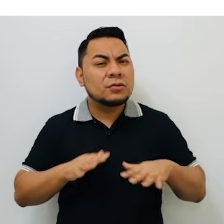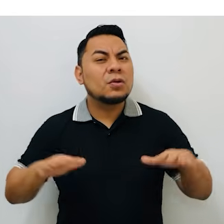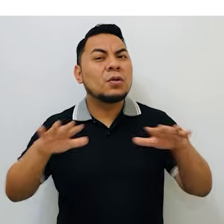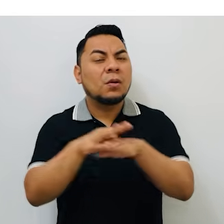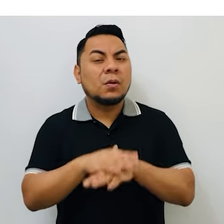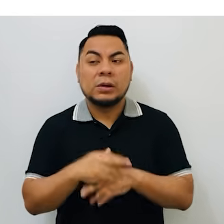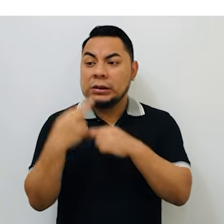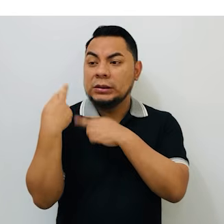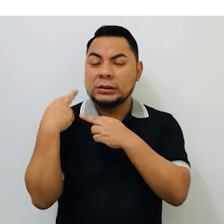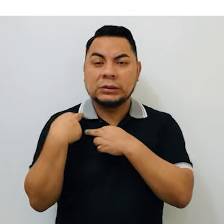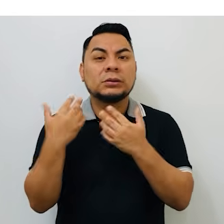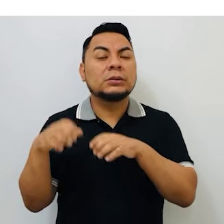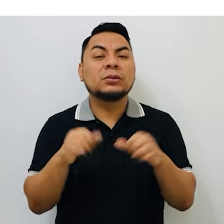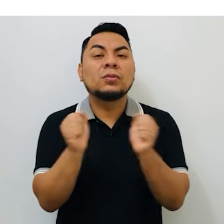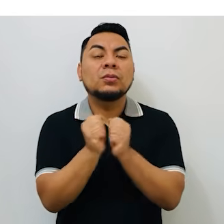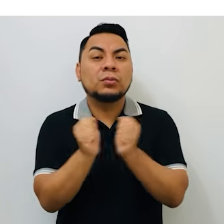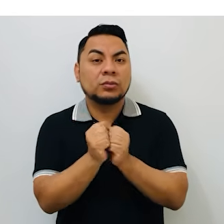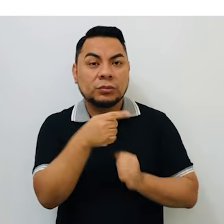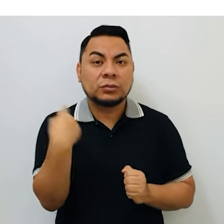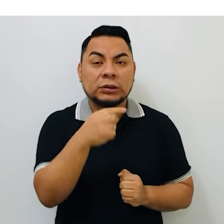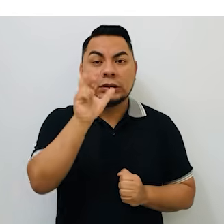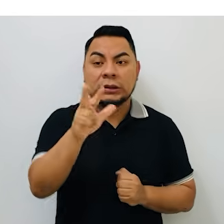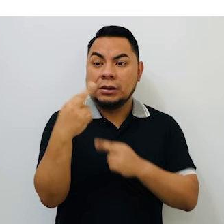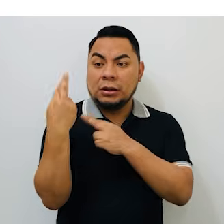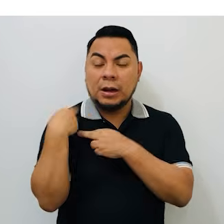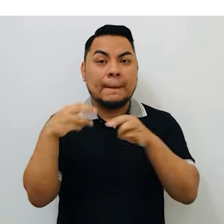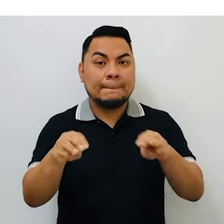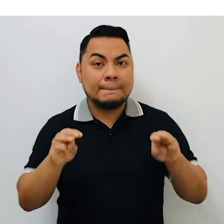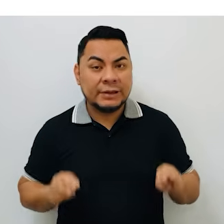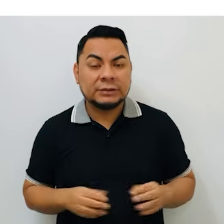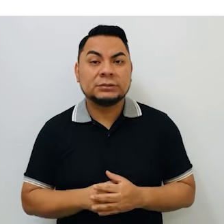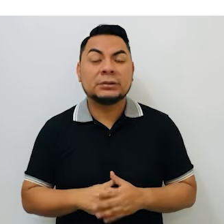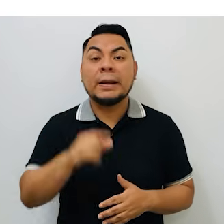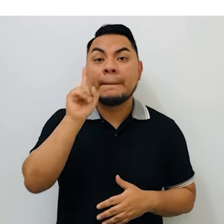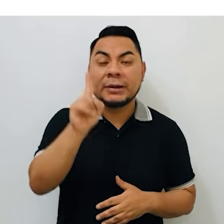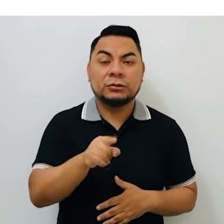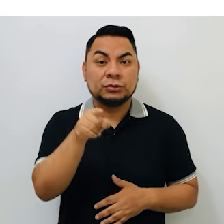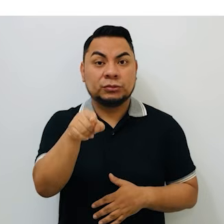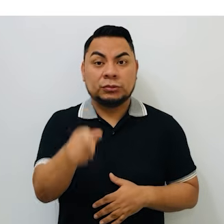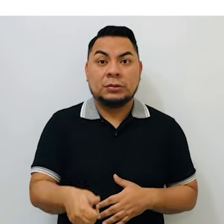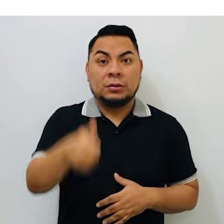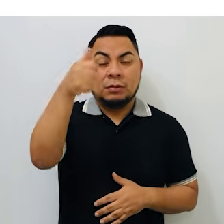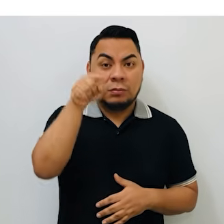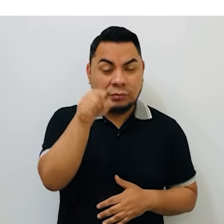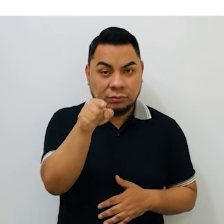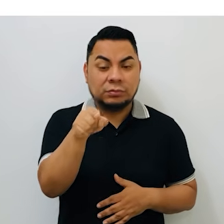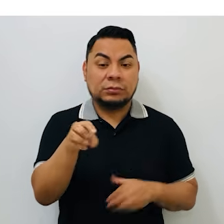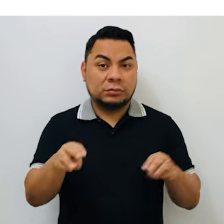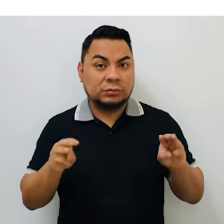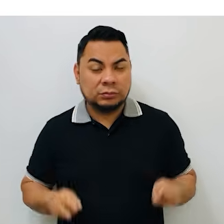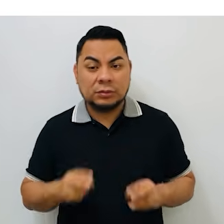En general, las tareas las cumplirán juntos los 3 miembros de mesa. Pero, si eres